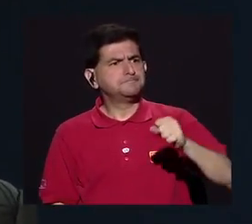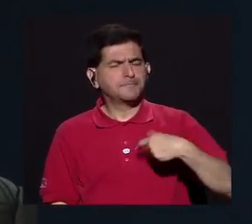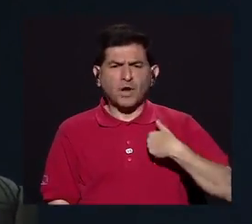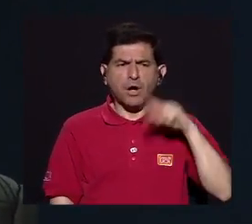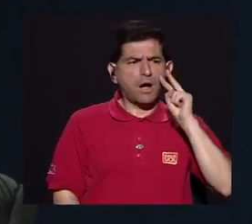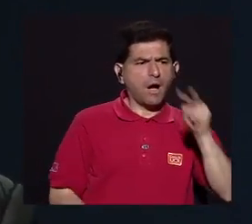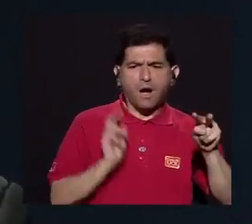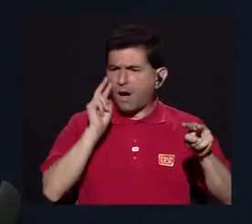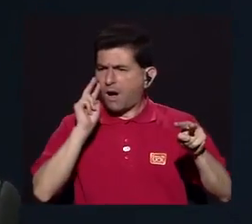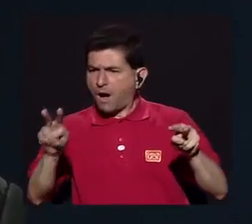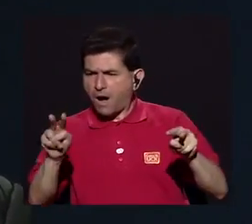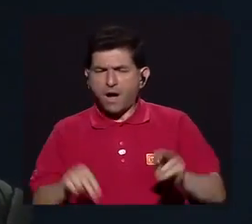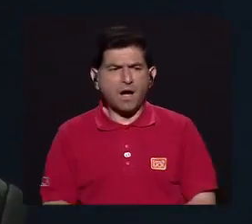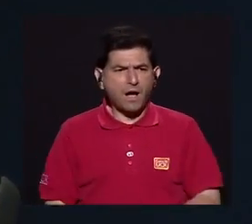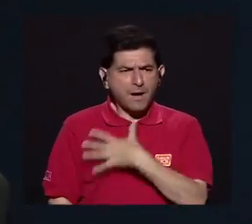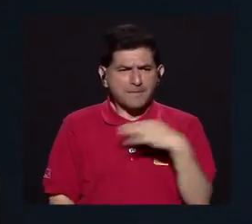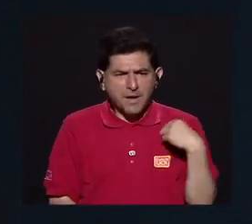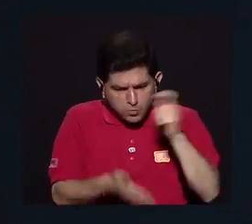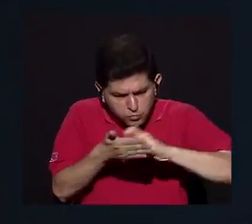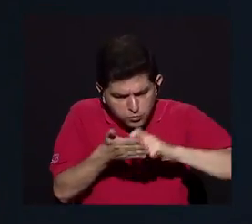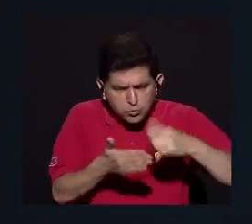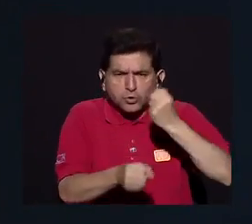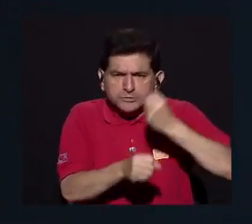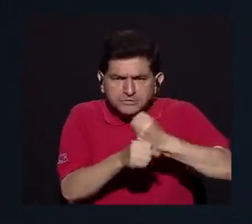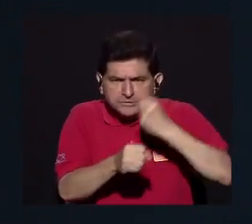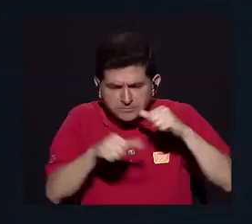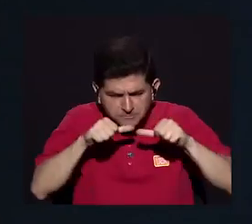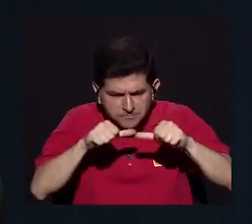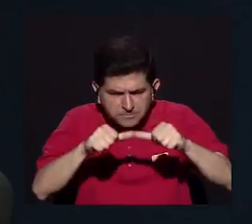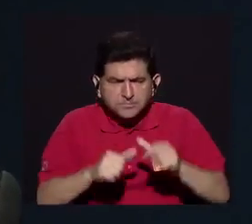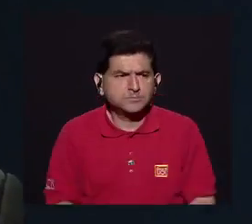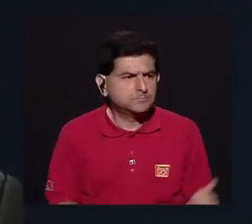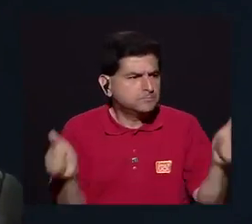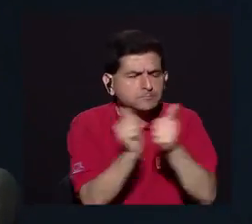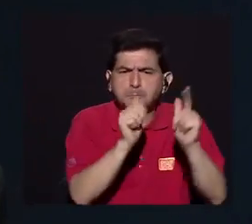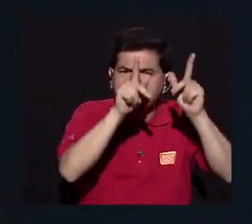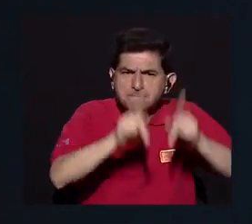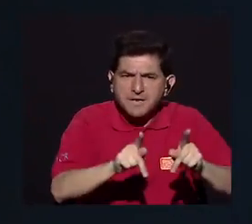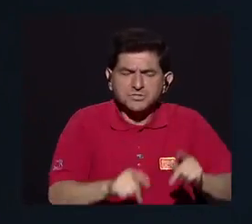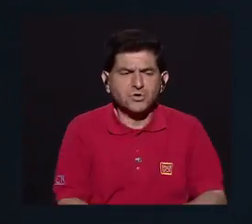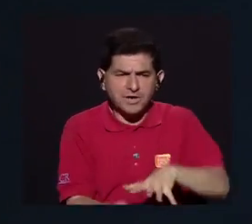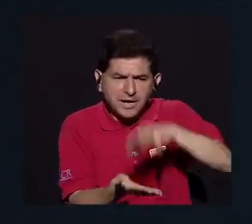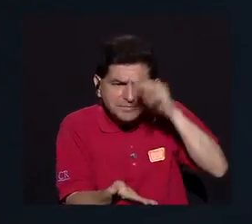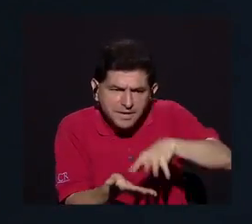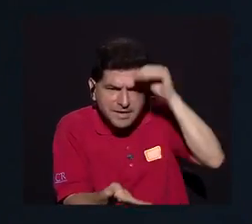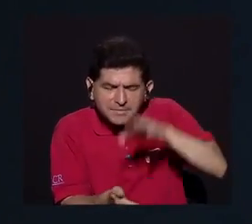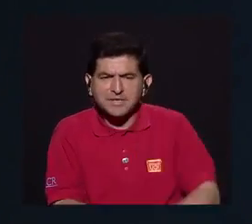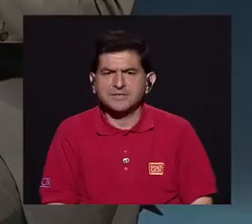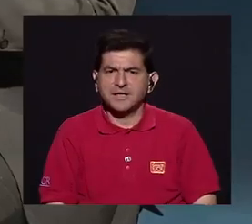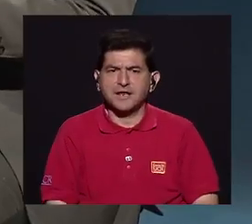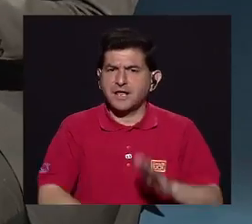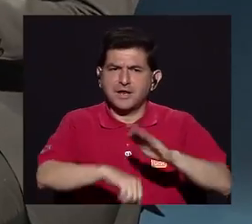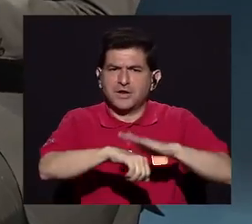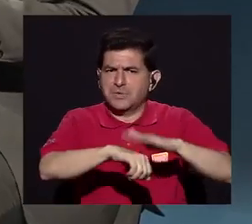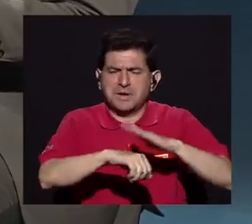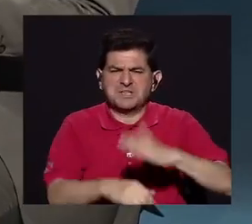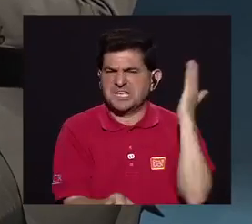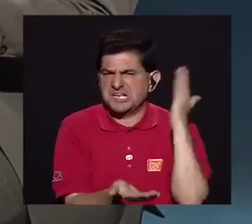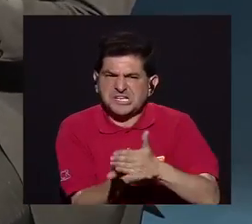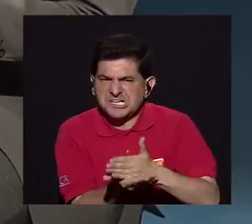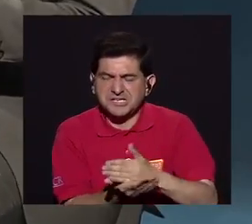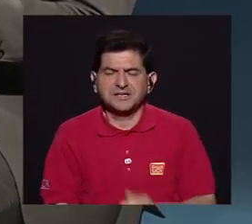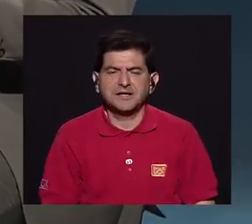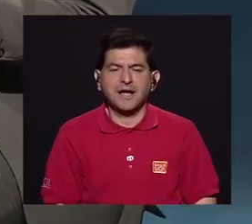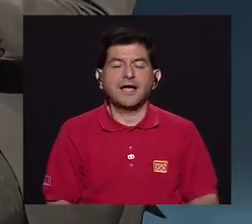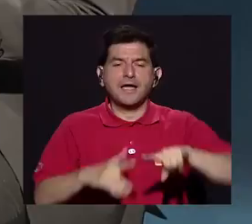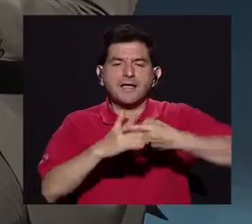entonces observo, ok, anoto lo que me gusta, estoy trabajando en ello, me junto con personas o quiero aprender más. No dejo que me frieguen, y